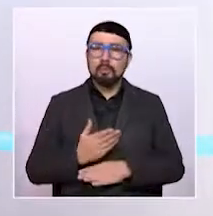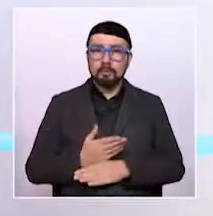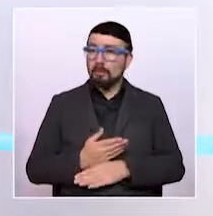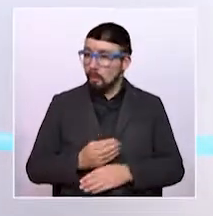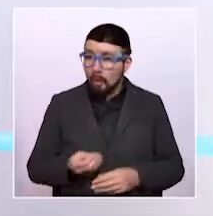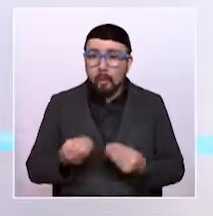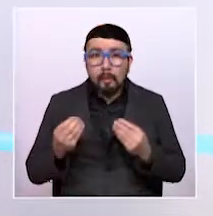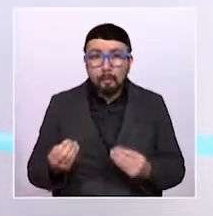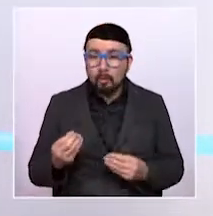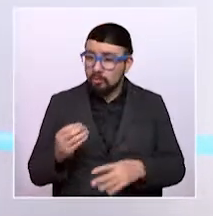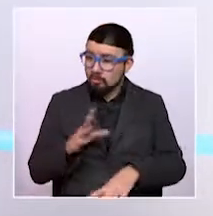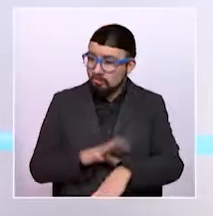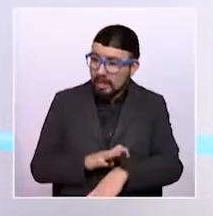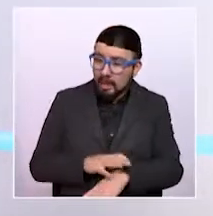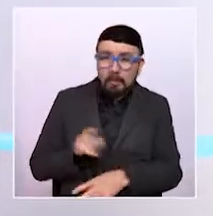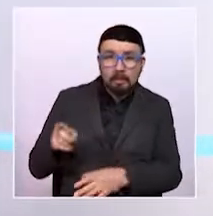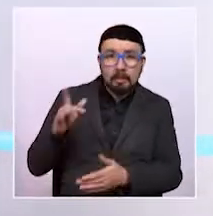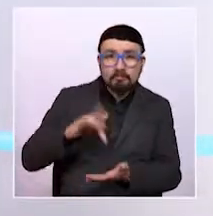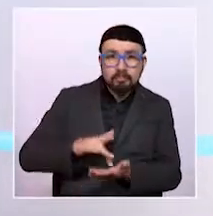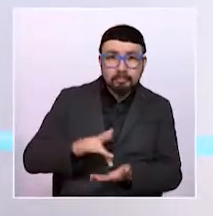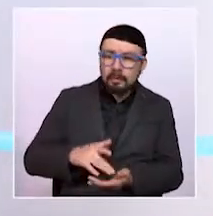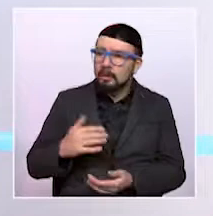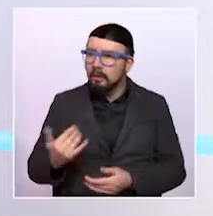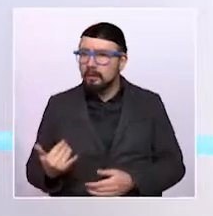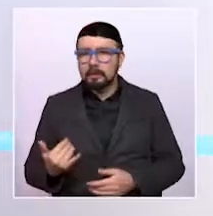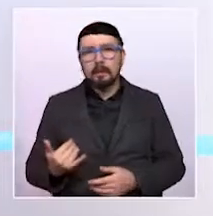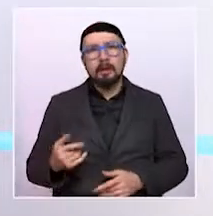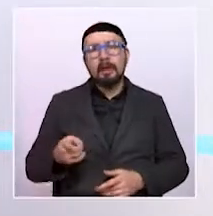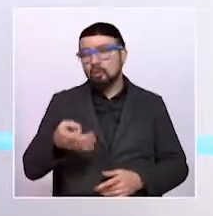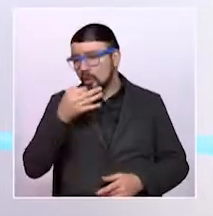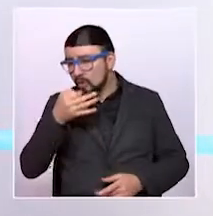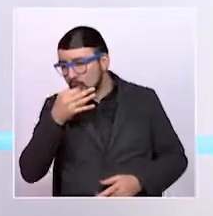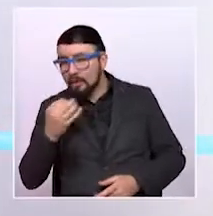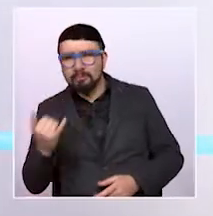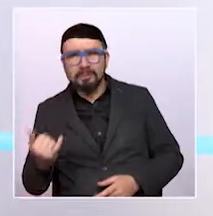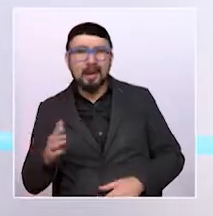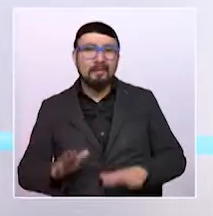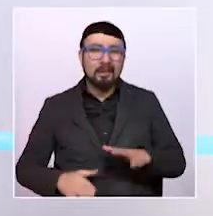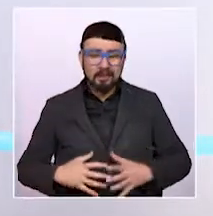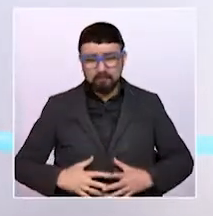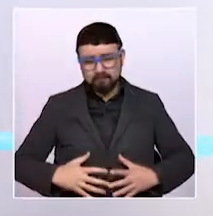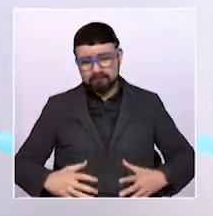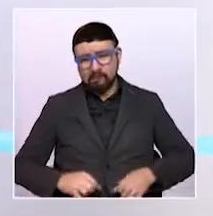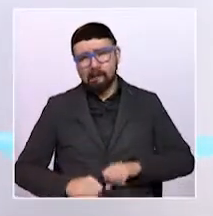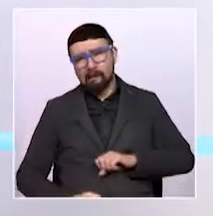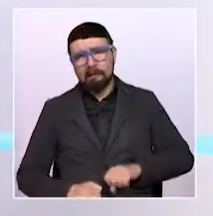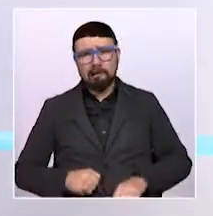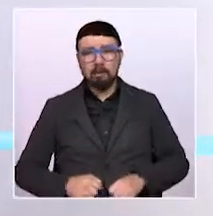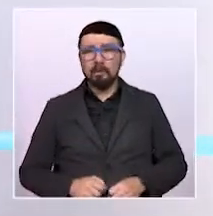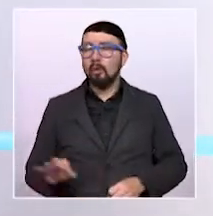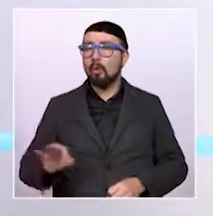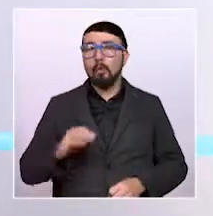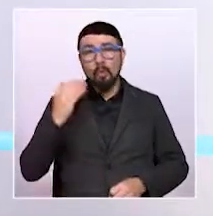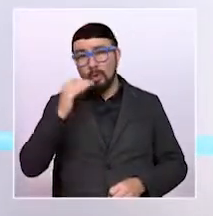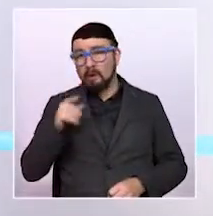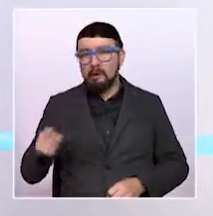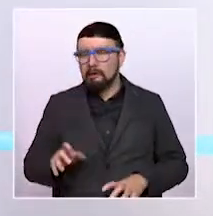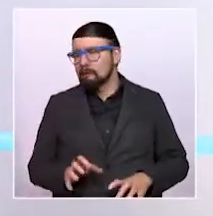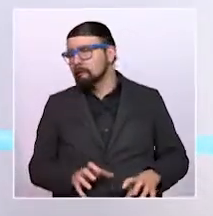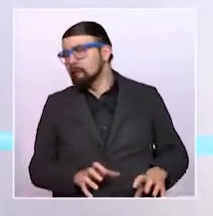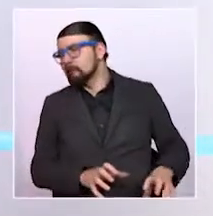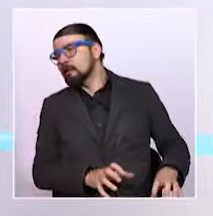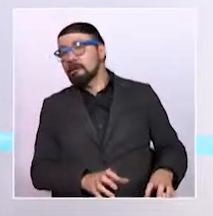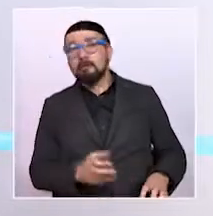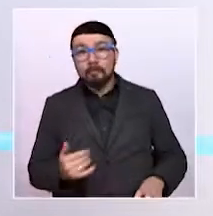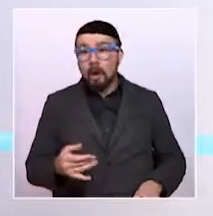medicamentos antipsicóticos producen malformaciones fetales muchos o las pacientes que sufren de convulsiones donde manejamos en el